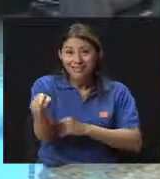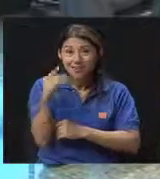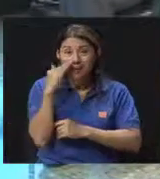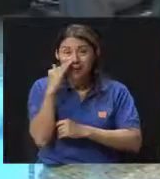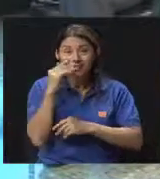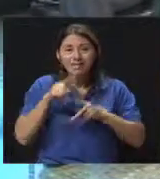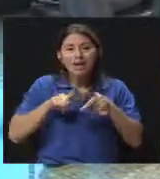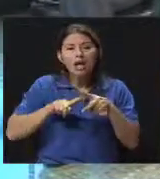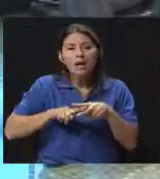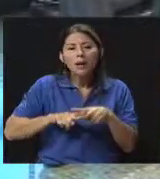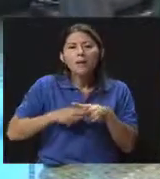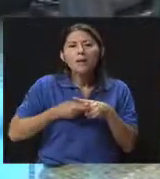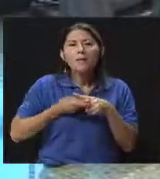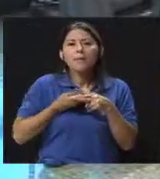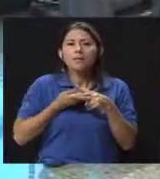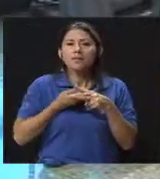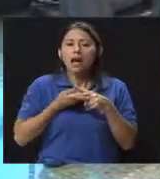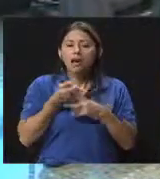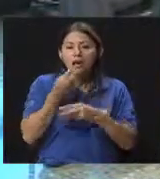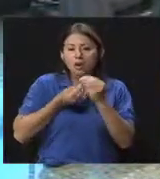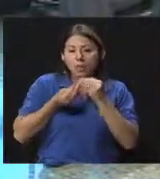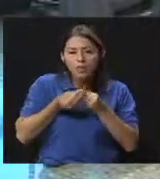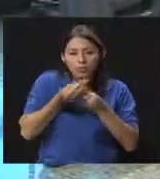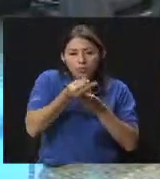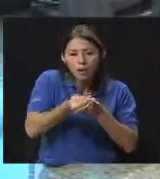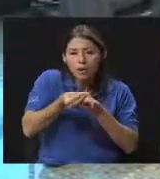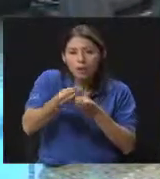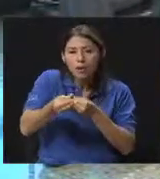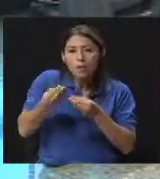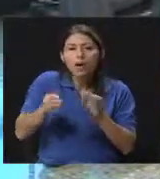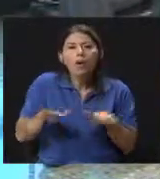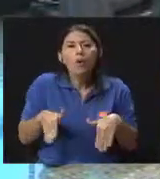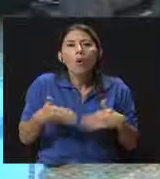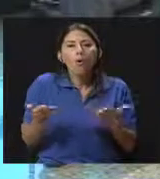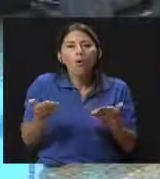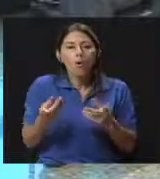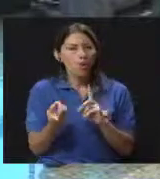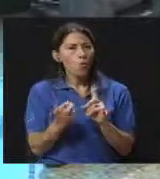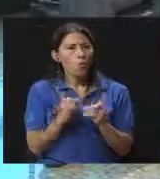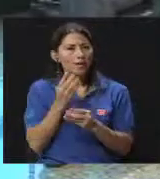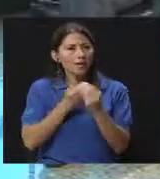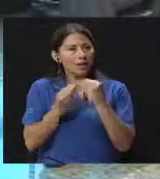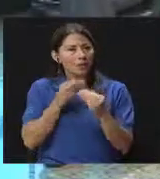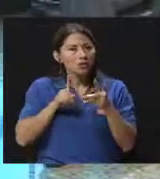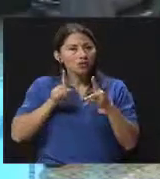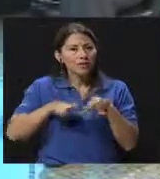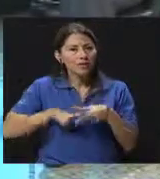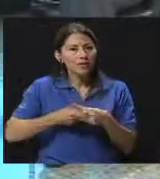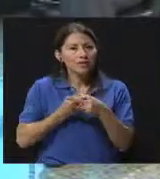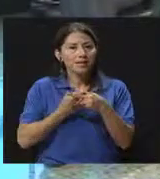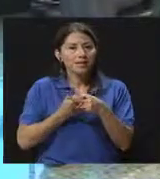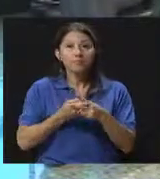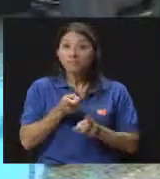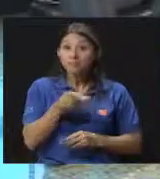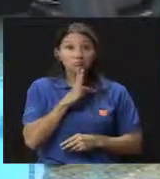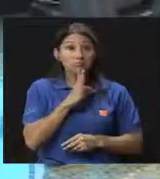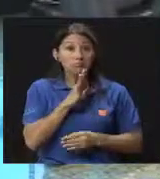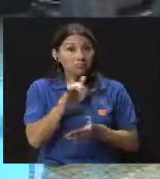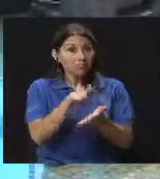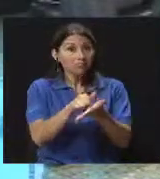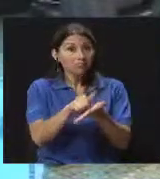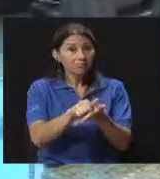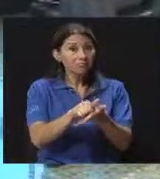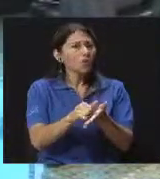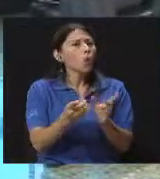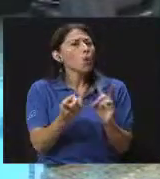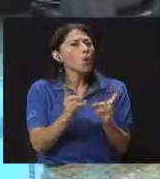proceso de introducción de alimentos en función a la edad y con qué alimentos iniciar. Hablemos de eso, ¿con qué alimentos iniciar, Lilian? Porque bueno, usted anteriormente